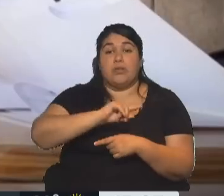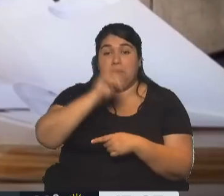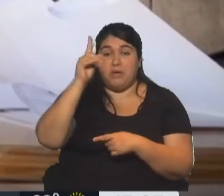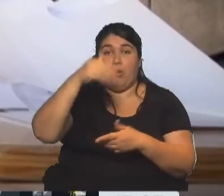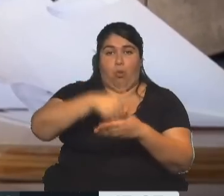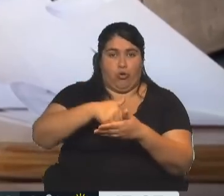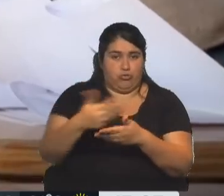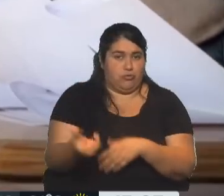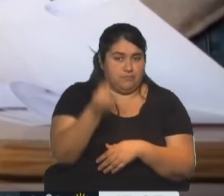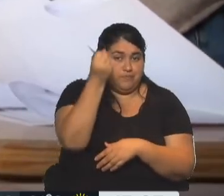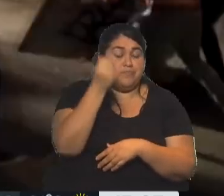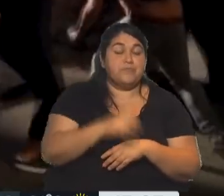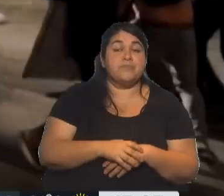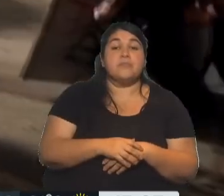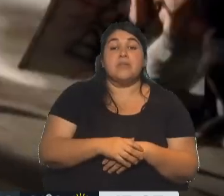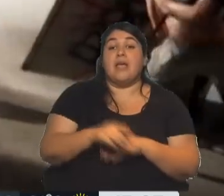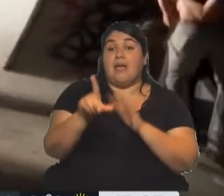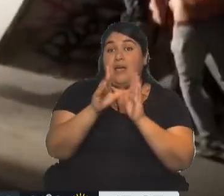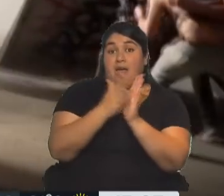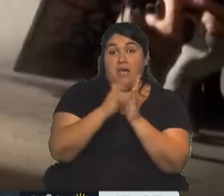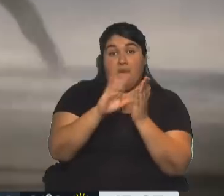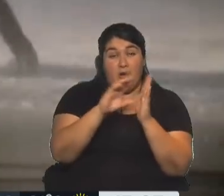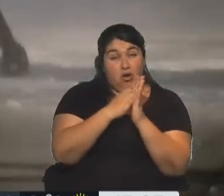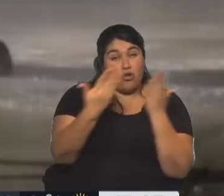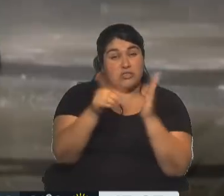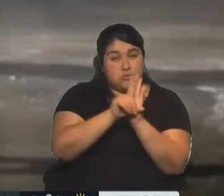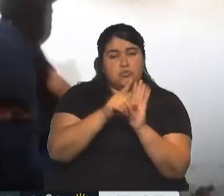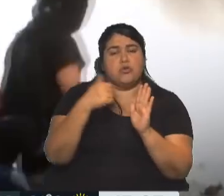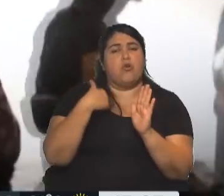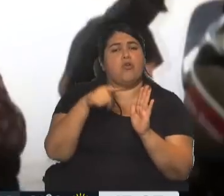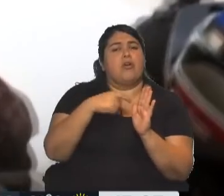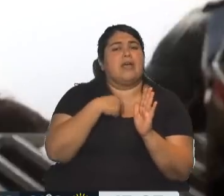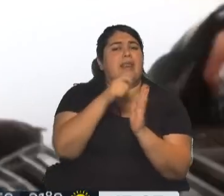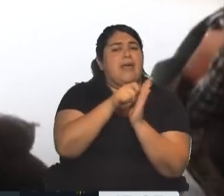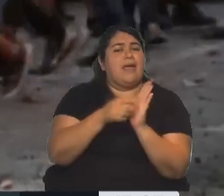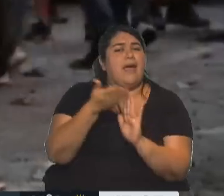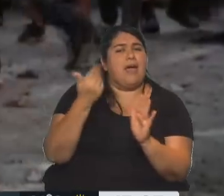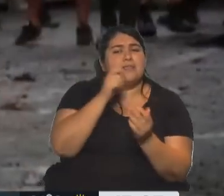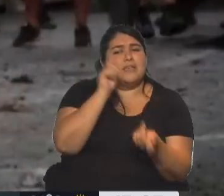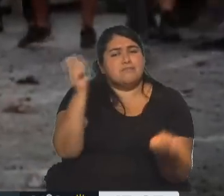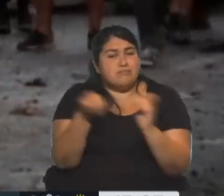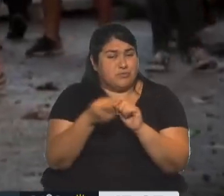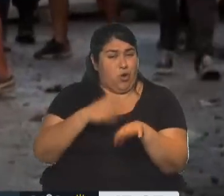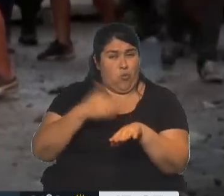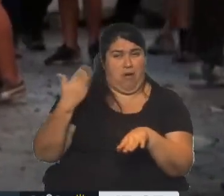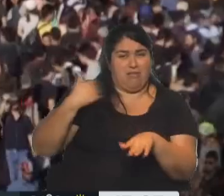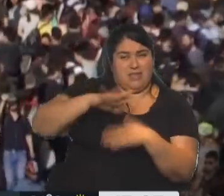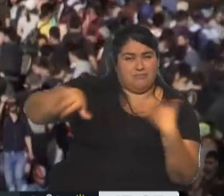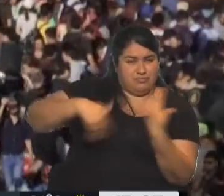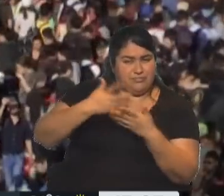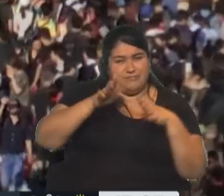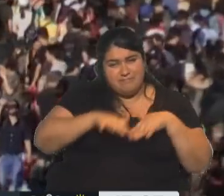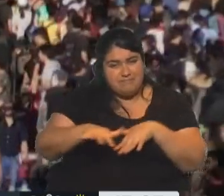La nueva elección constituyente parece un giro de 180 grados del proceso iniciado con las revueltas populares de 2019